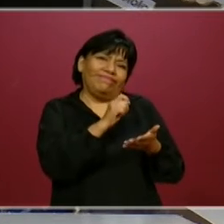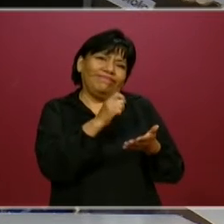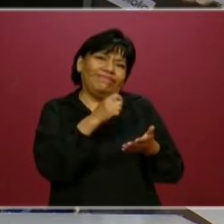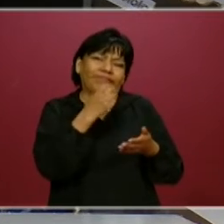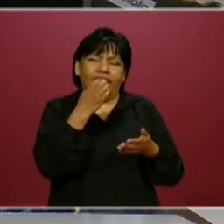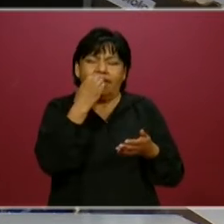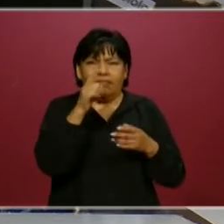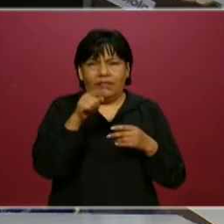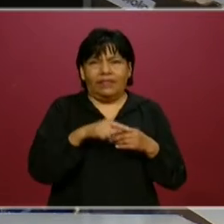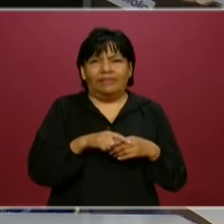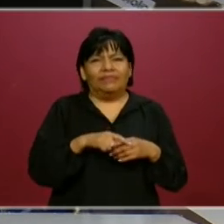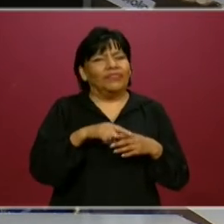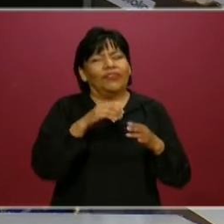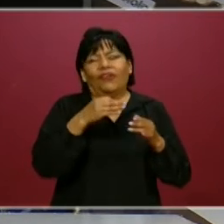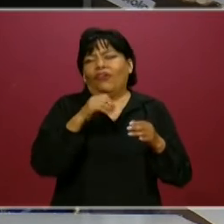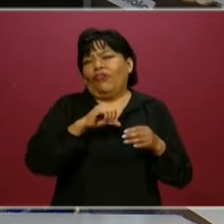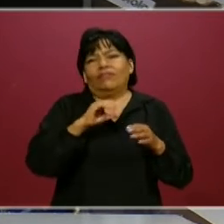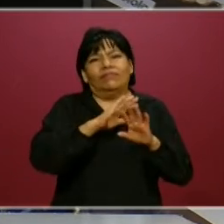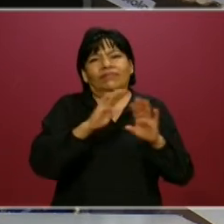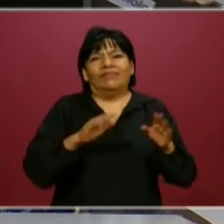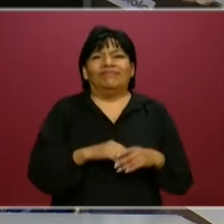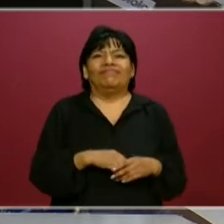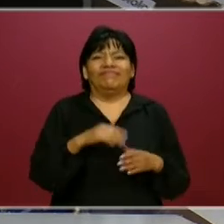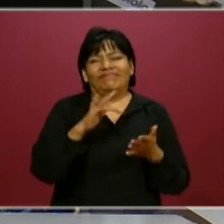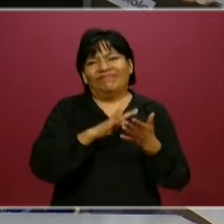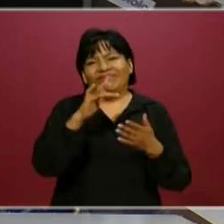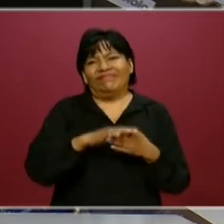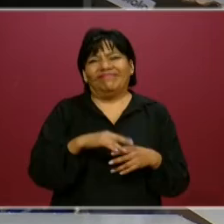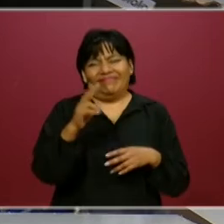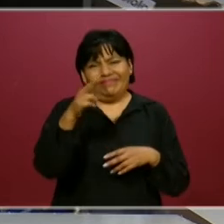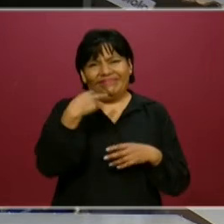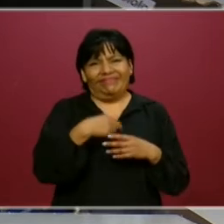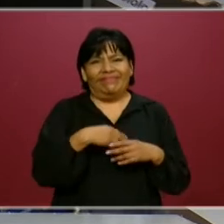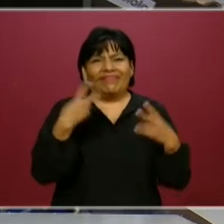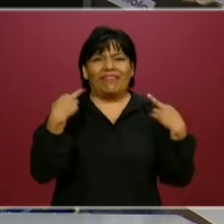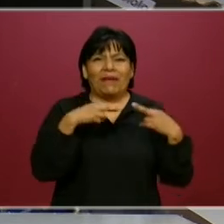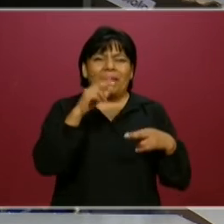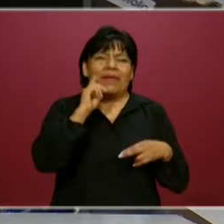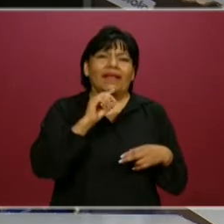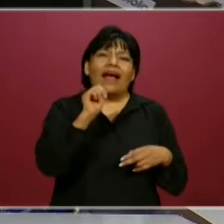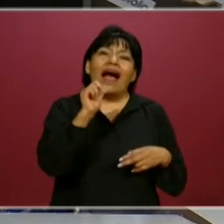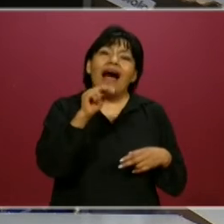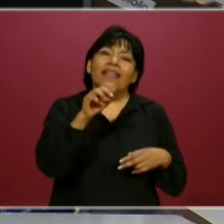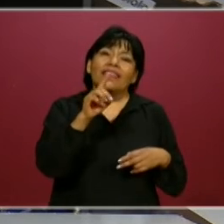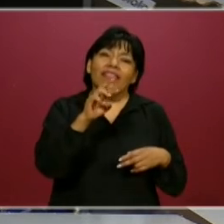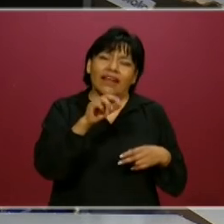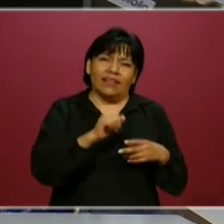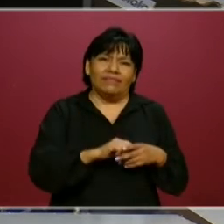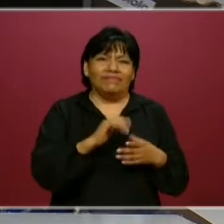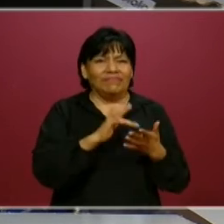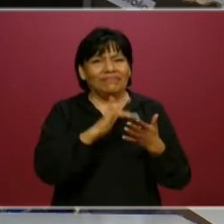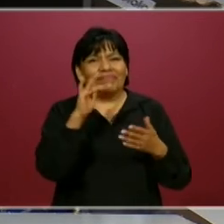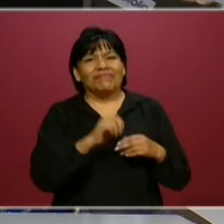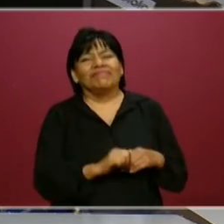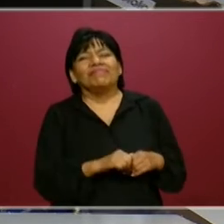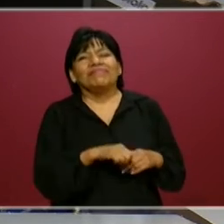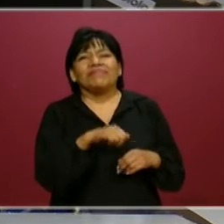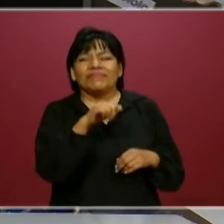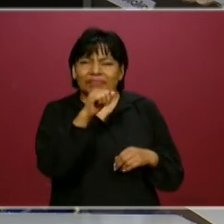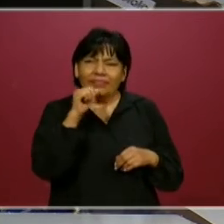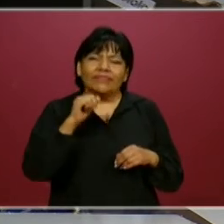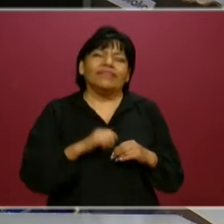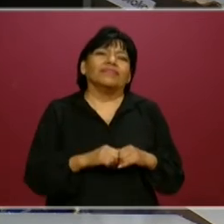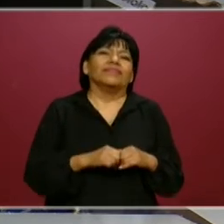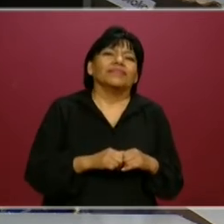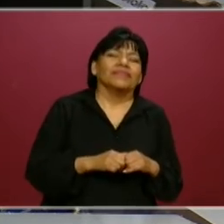esto fue todo por el día de hoy les agradezco que hayan estado conmigo soy la maestra andrea garcía morales y le agradezco a la maestra